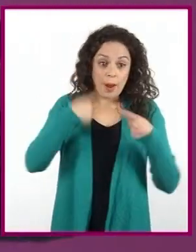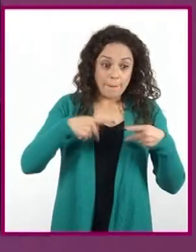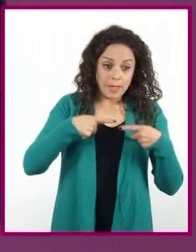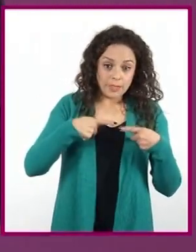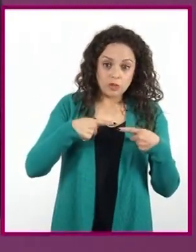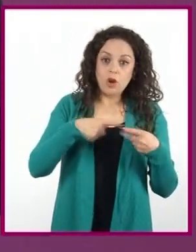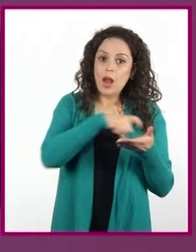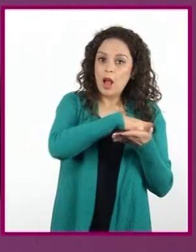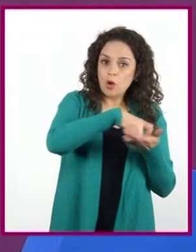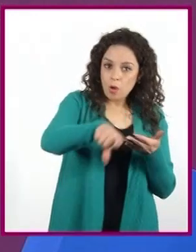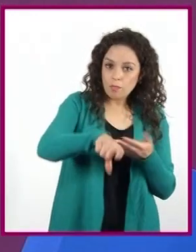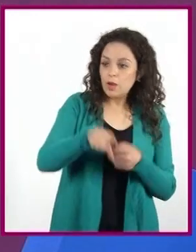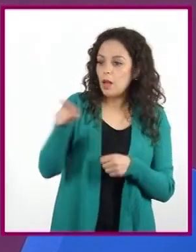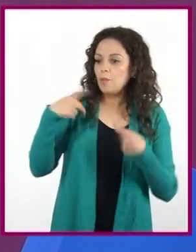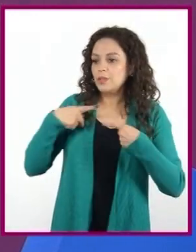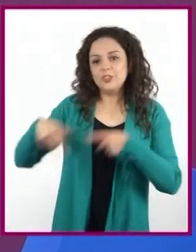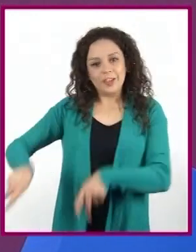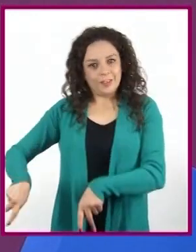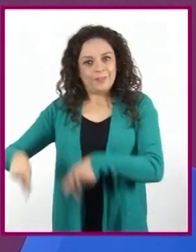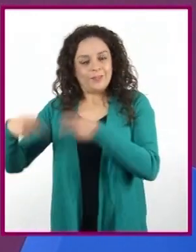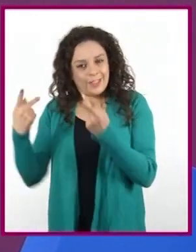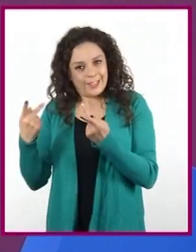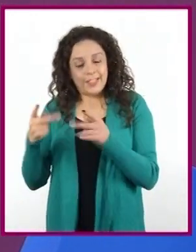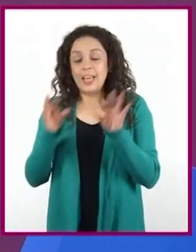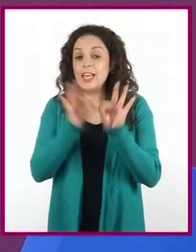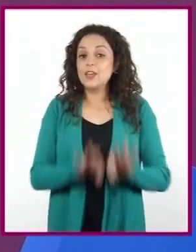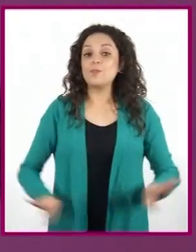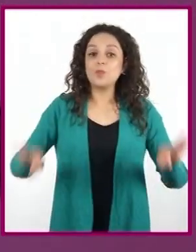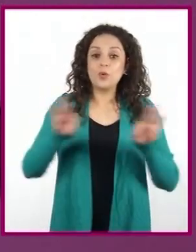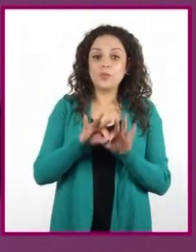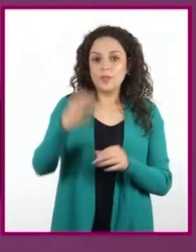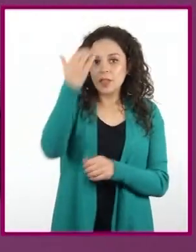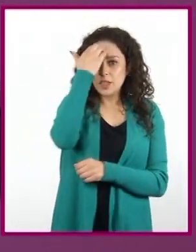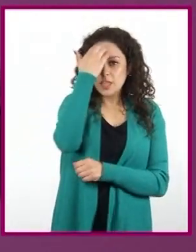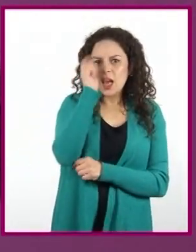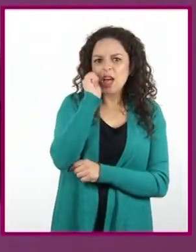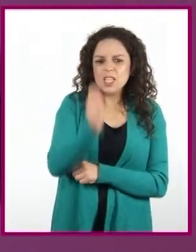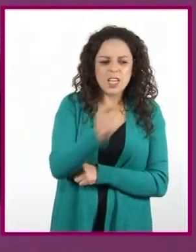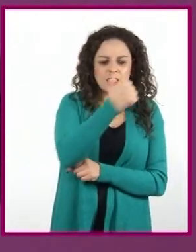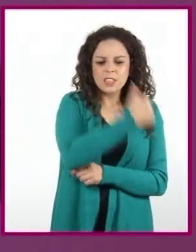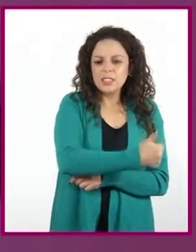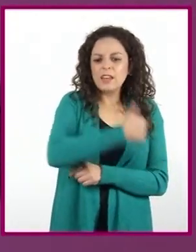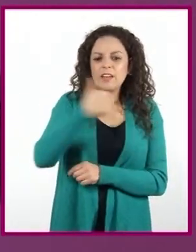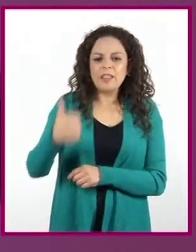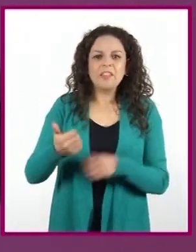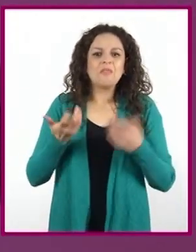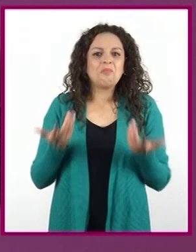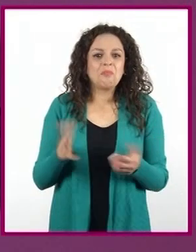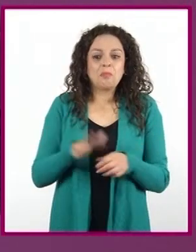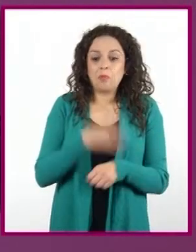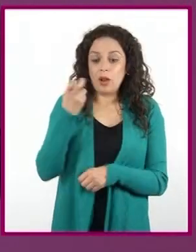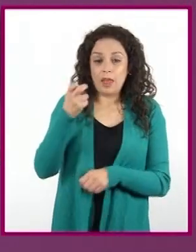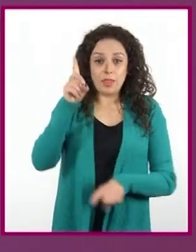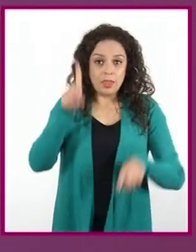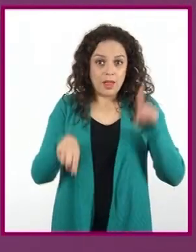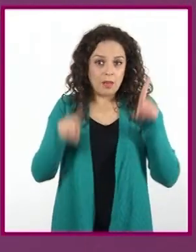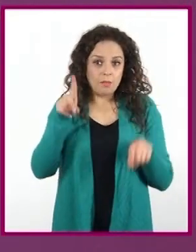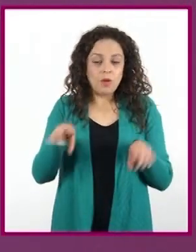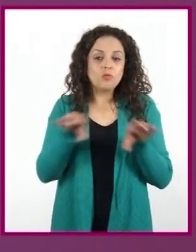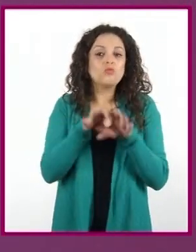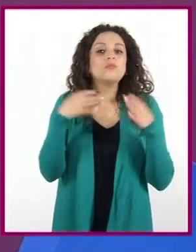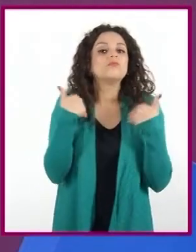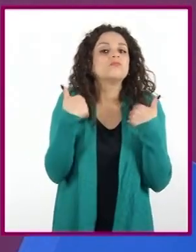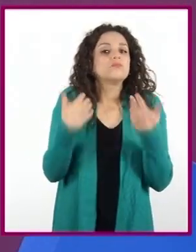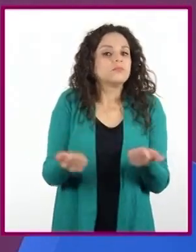otra que vende. Es importante conocer de qué trata cada uno, ya que de esto dependerá su